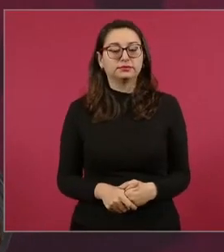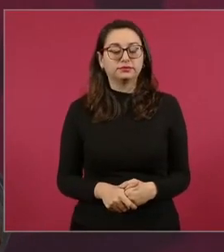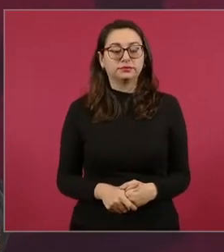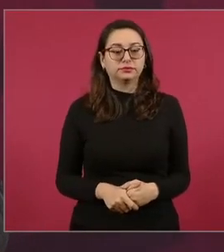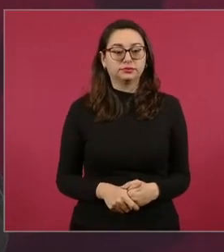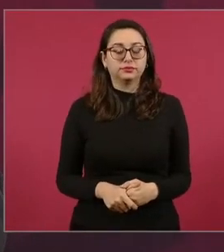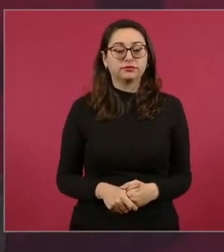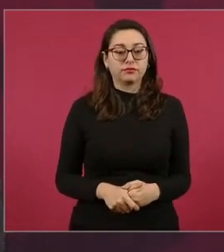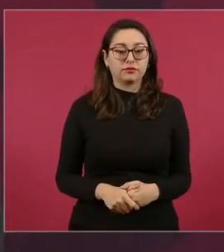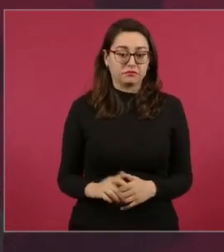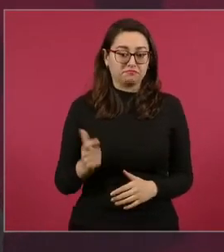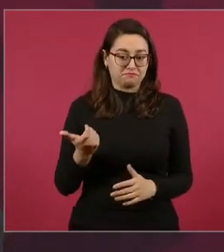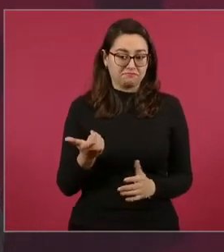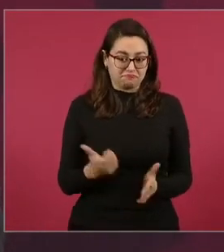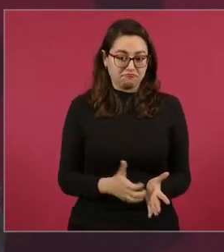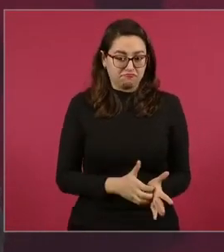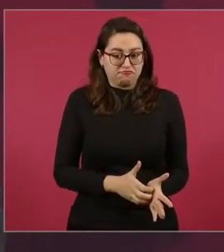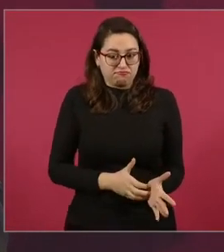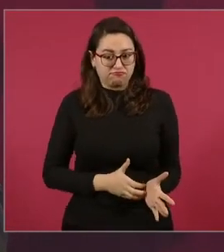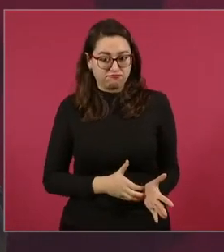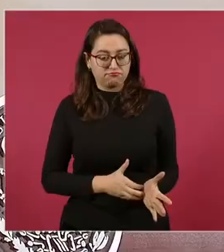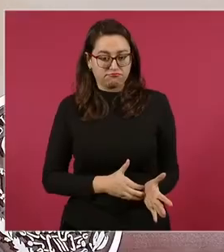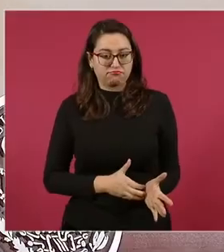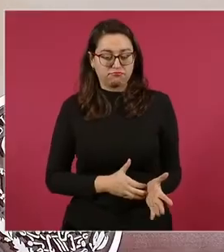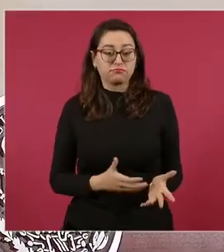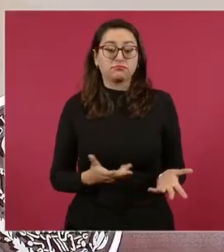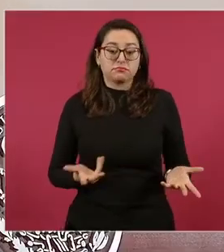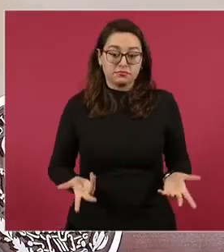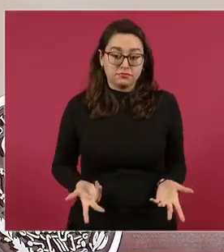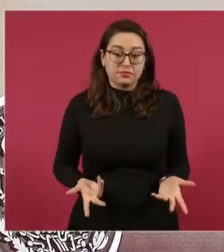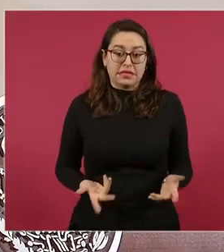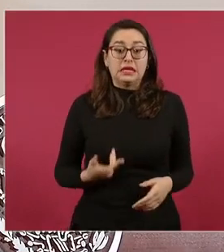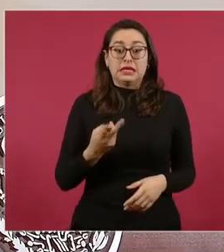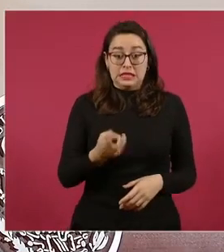Son ahorros. ¿Qué es lo que se puede hacer